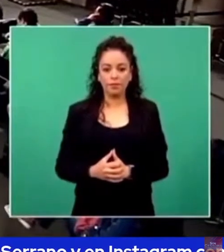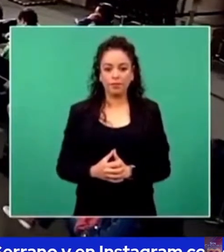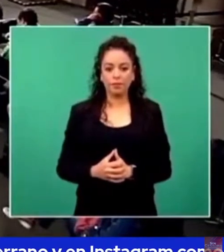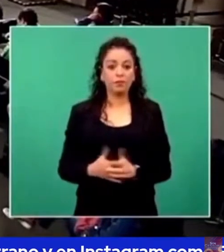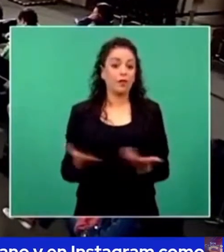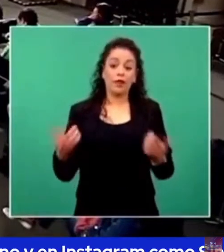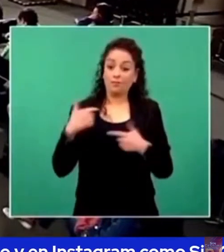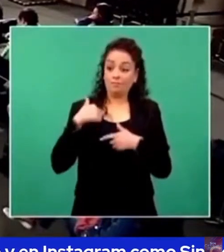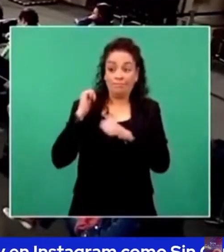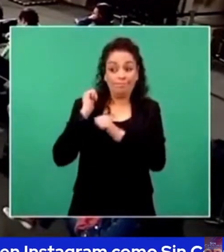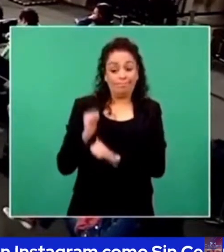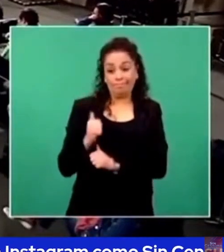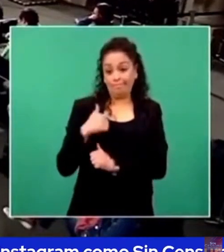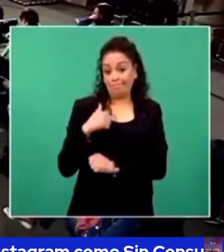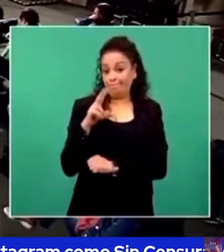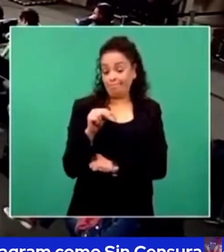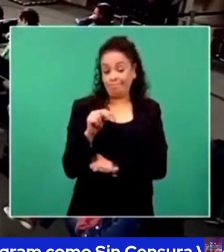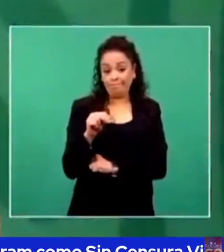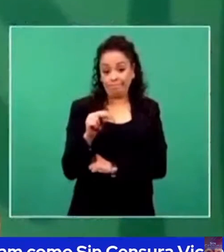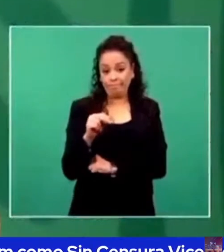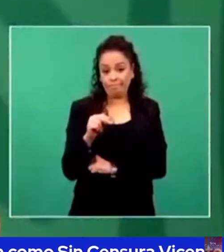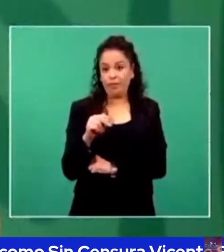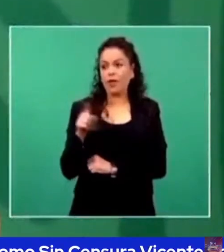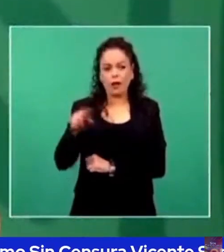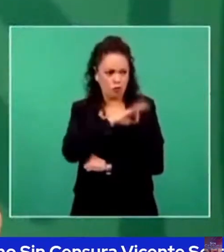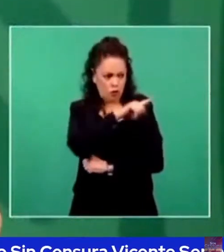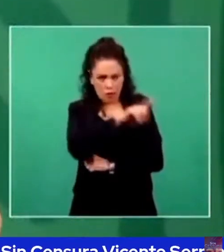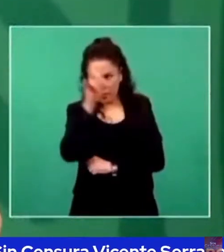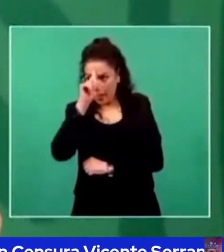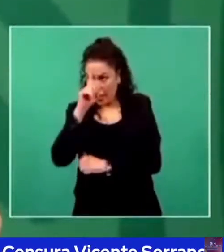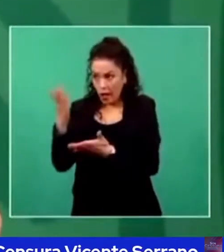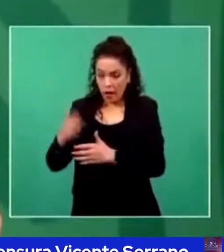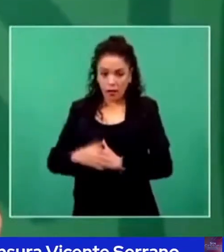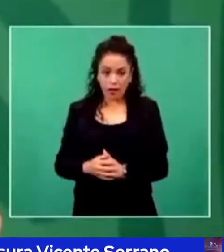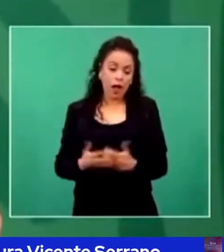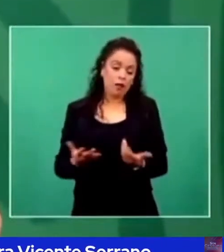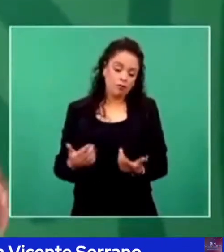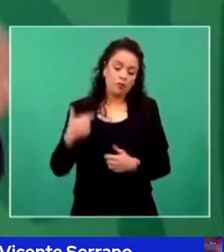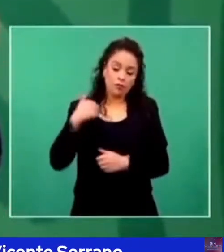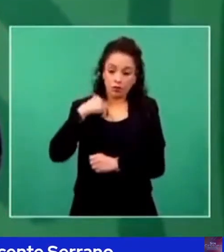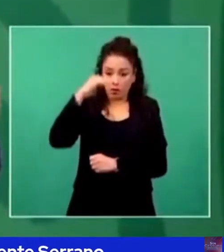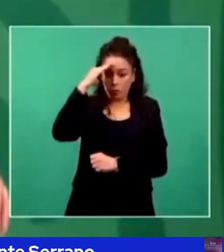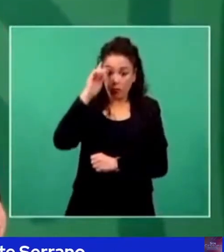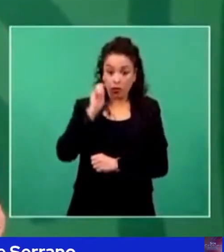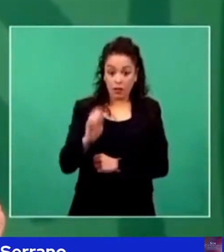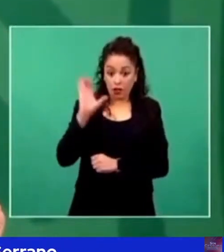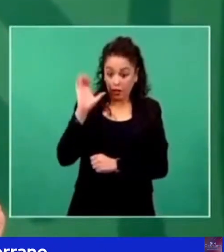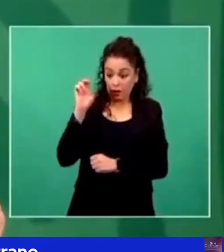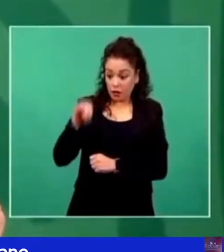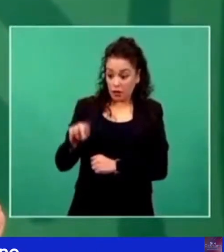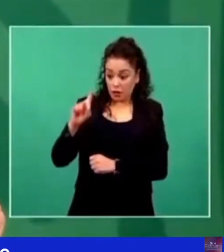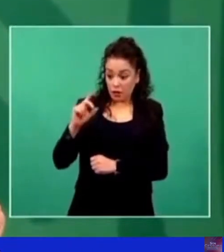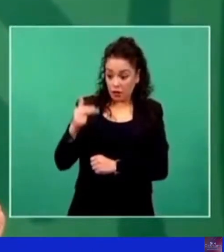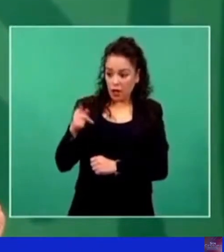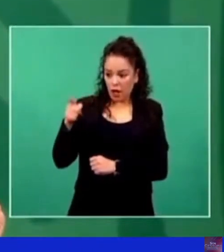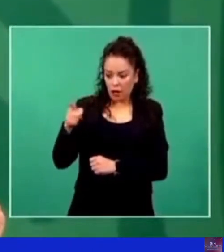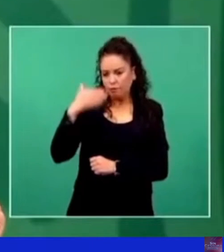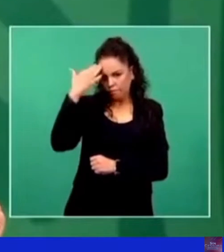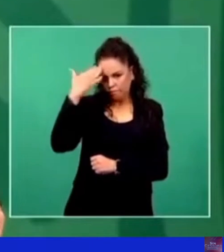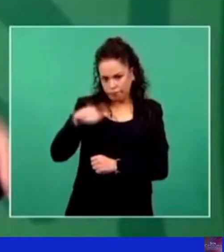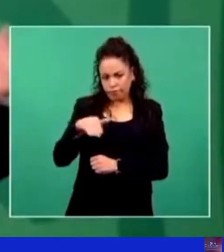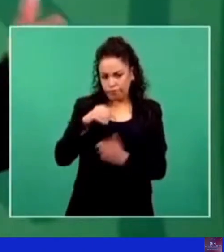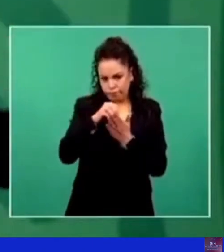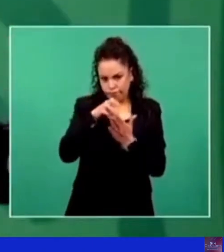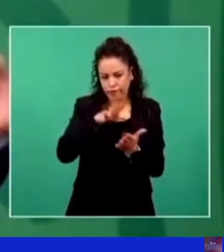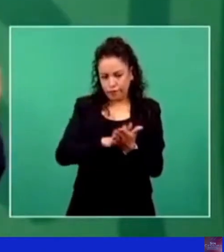Pero con respecto pues yo a su creo autonomía. que la Comisión Nacional de Derechos Humanos seguramente habrá tomado nota y